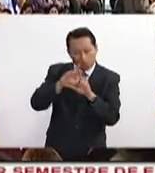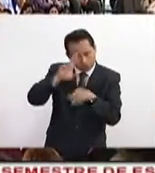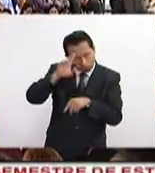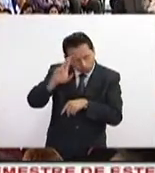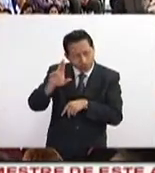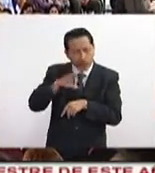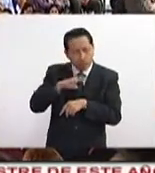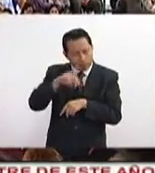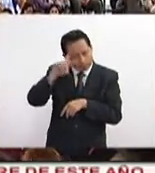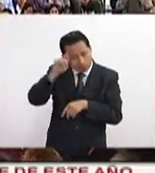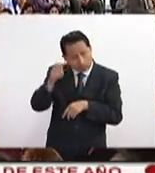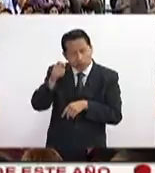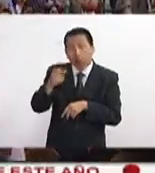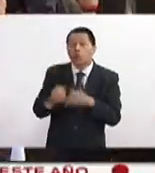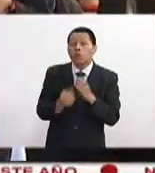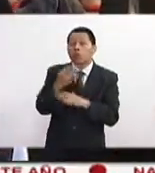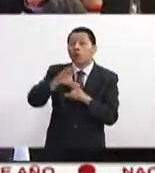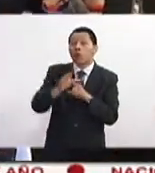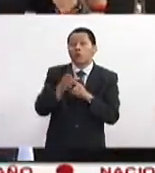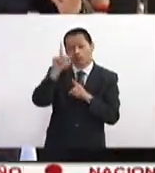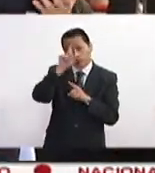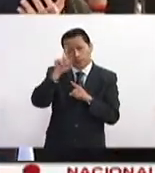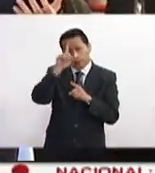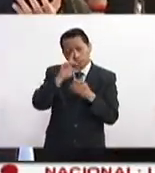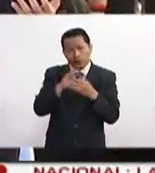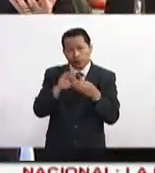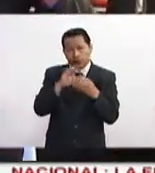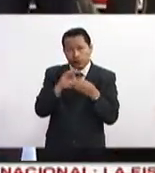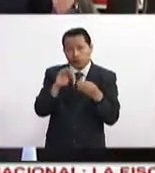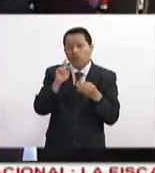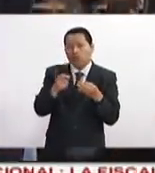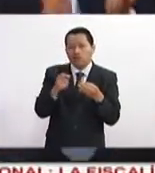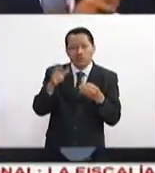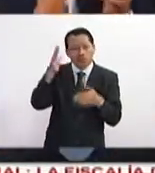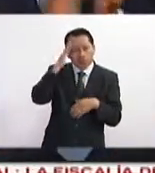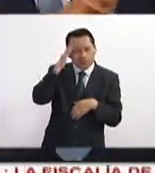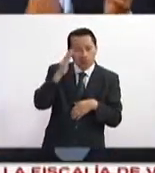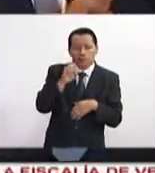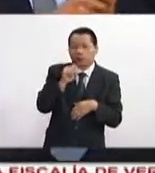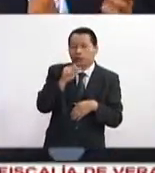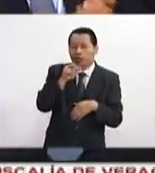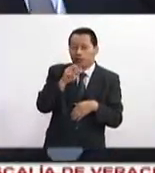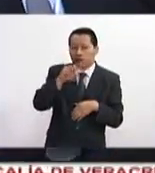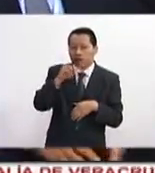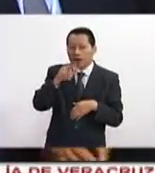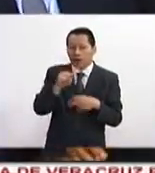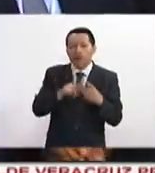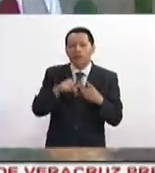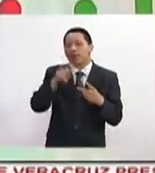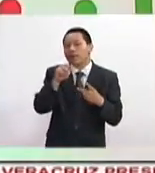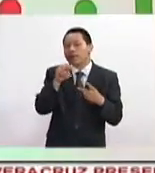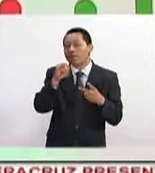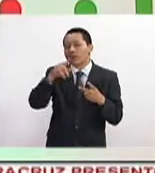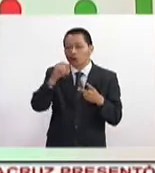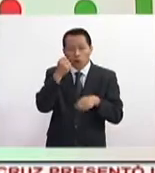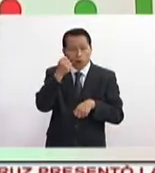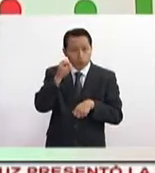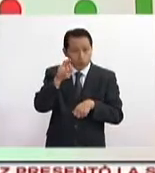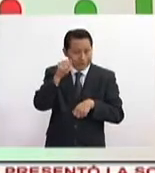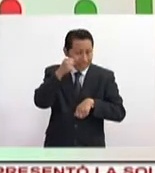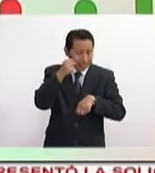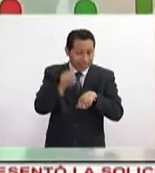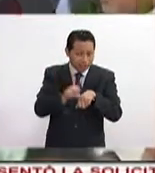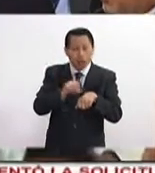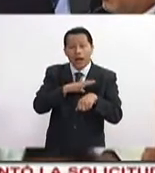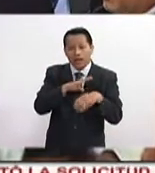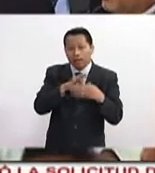ello se anunció la creación de una comisión asesora, la cual estará encabezada por Salvador Jara y Javier Treviño, subsecretarios de Educación